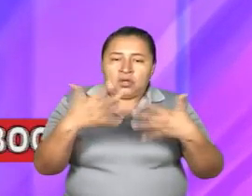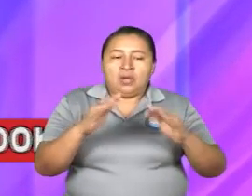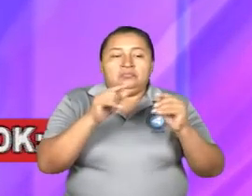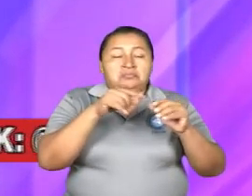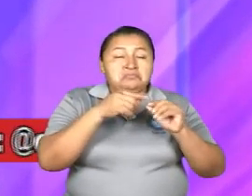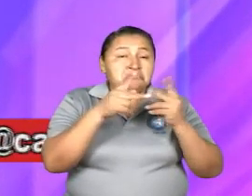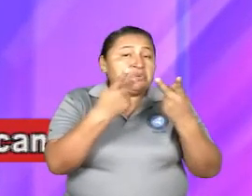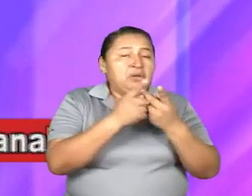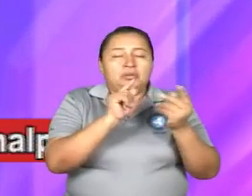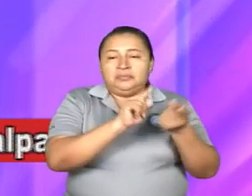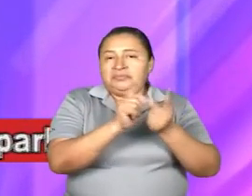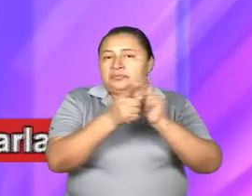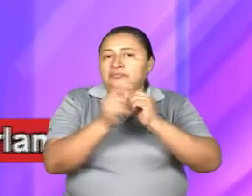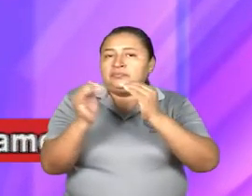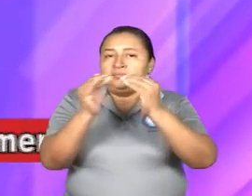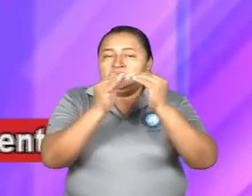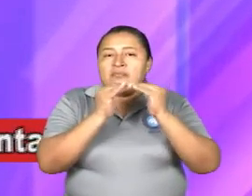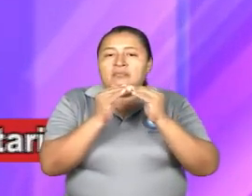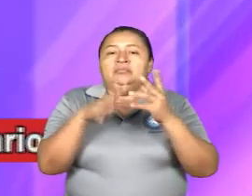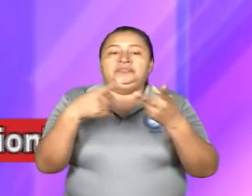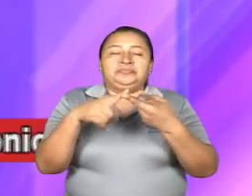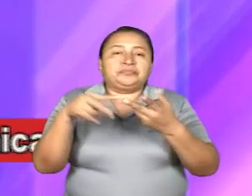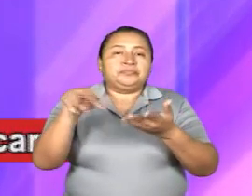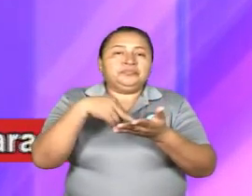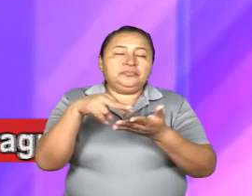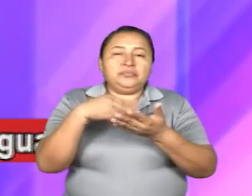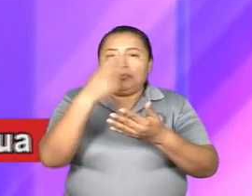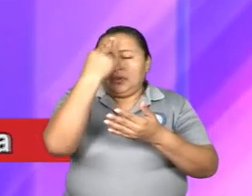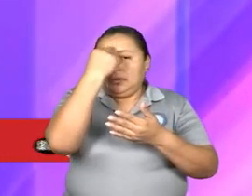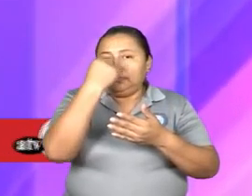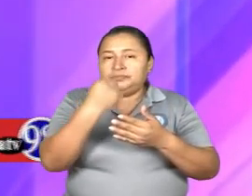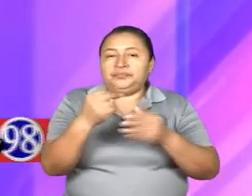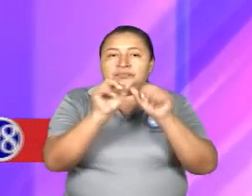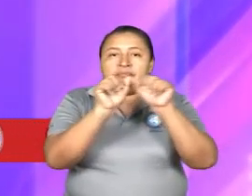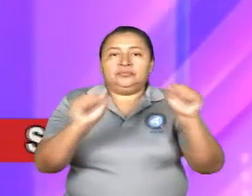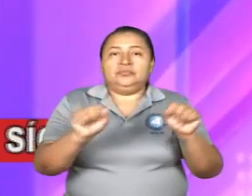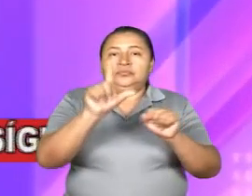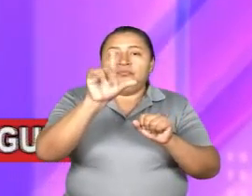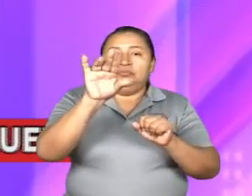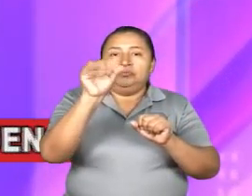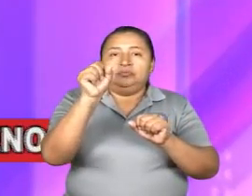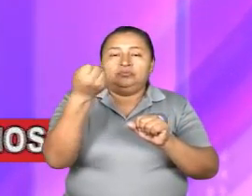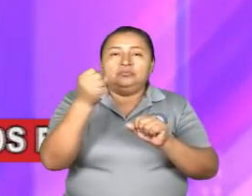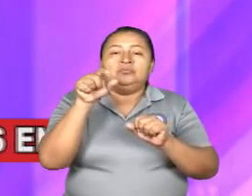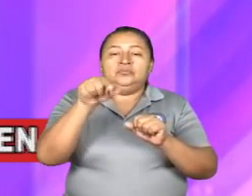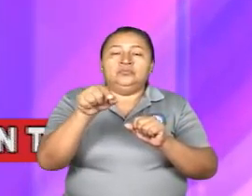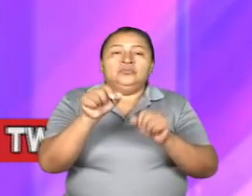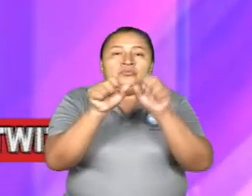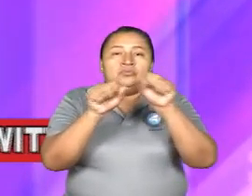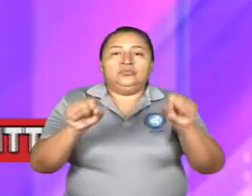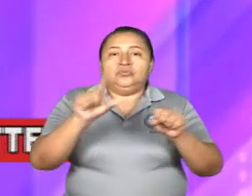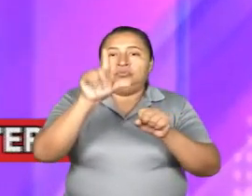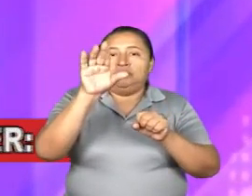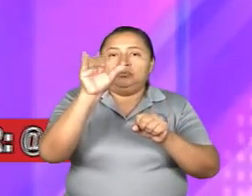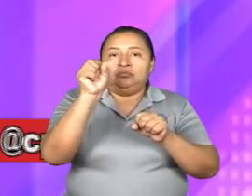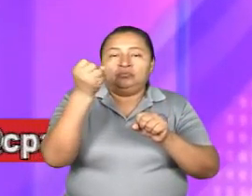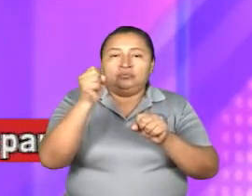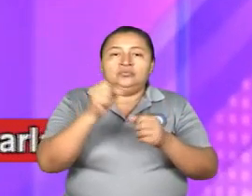ciudad. También fiestas patronales en honor a San Lucas, en el municipio de San Lucas. Y